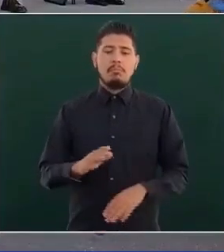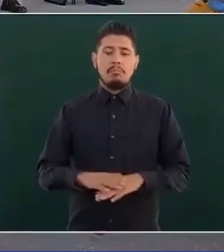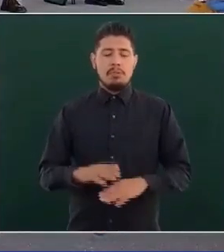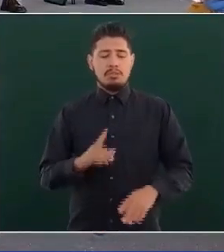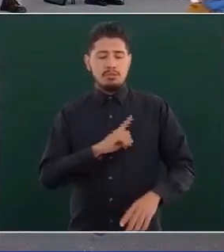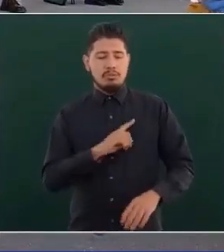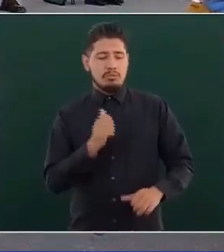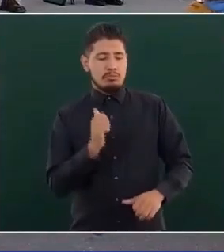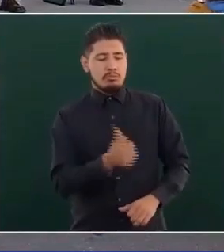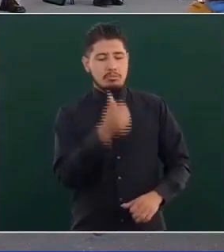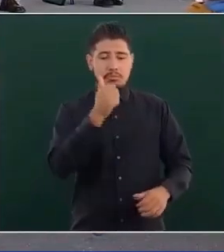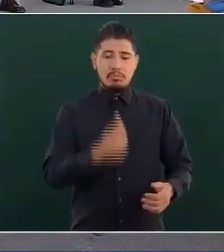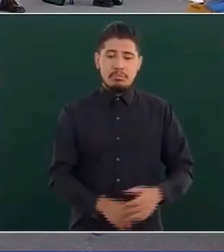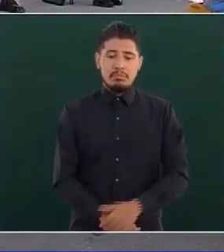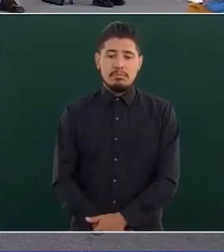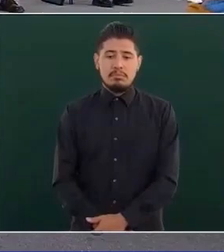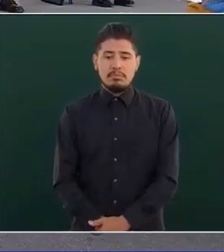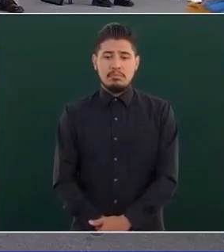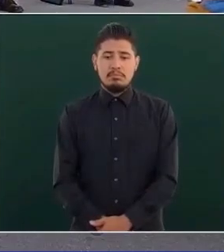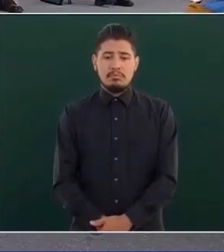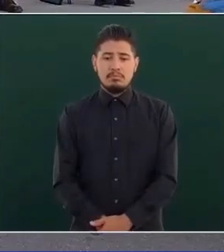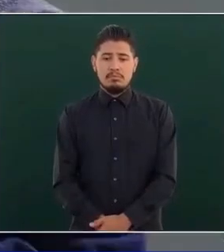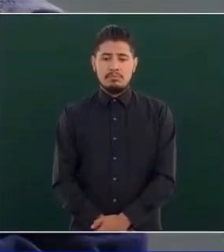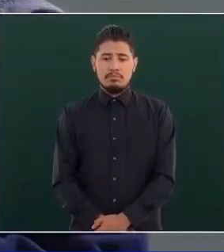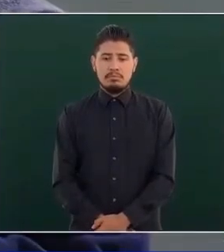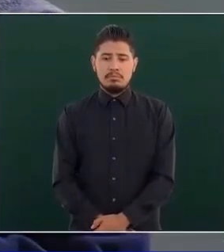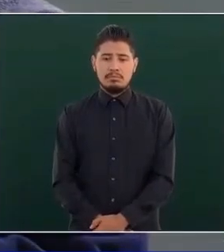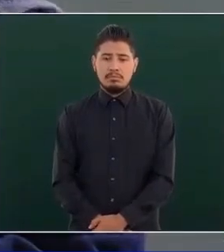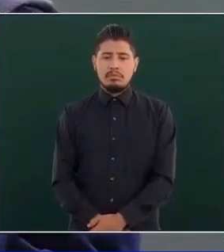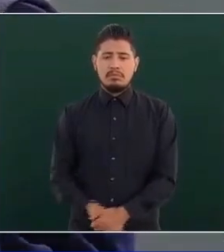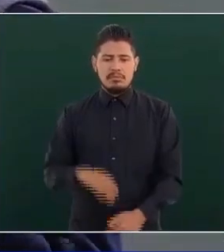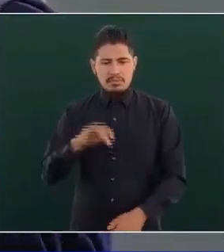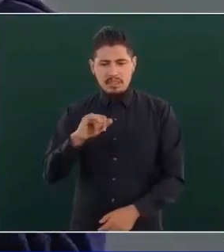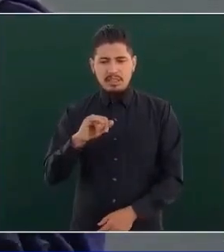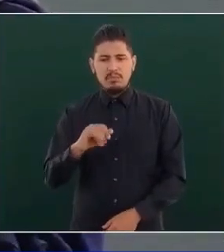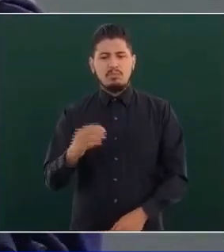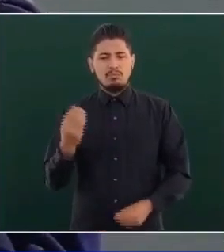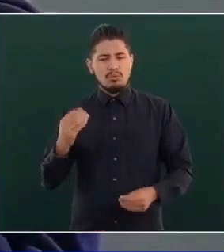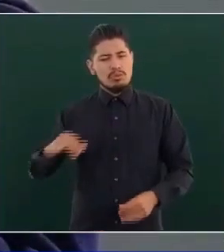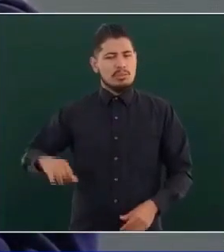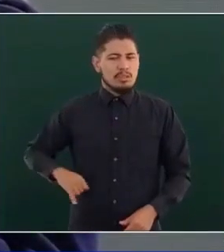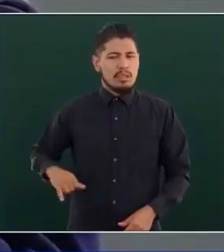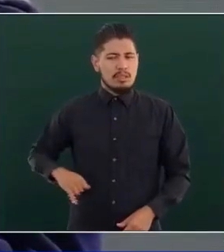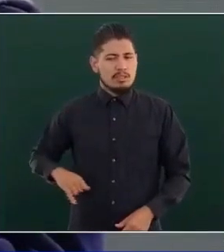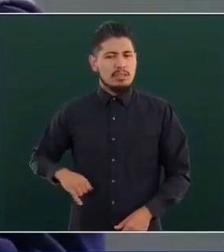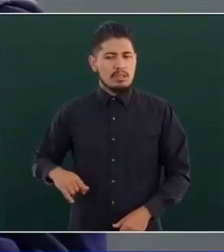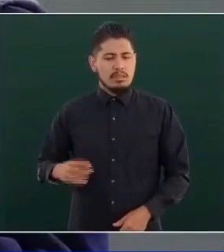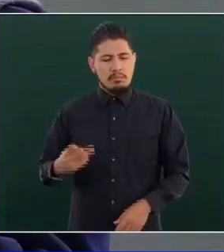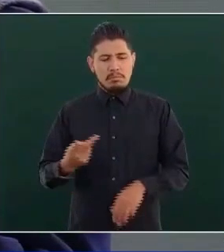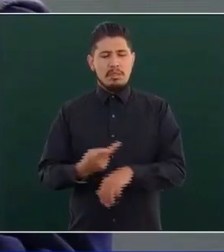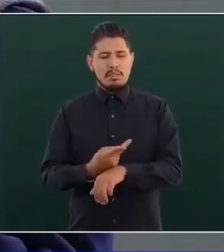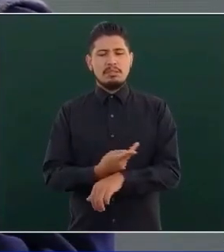mayorías. Entonces sí es muy interesante lo que está sucediendo